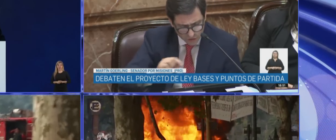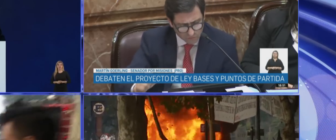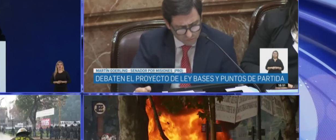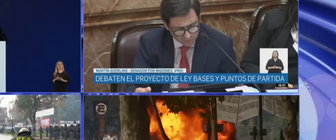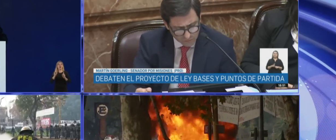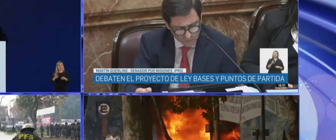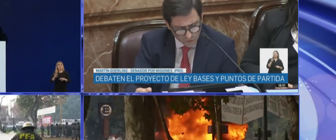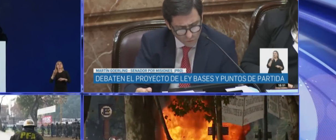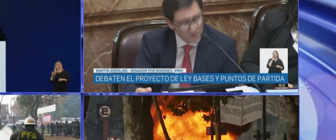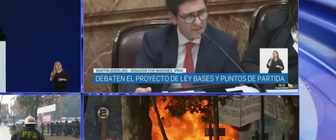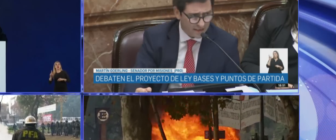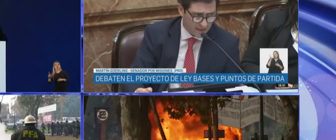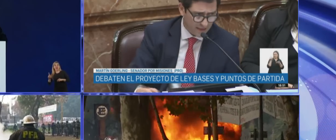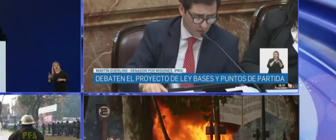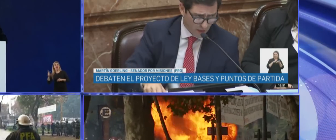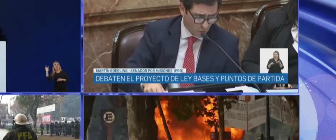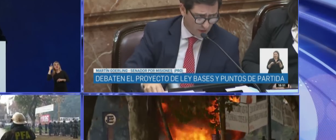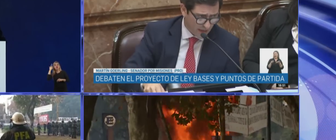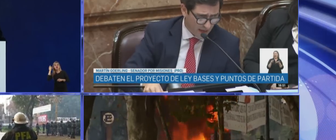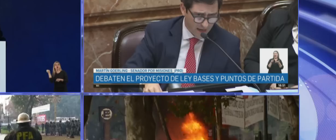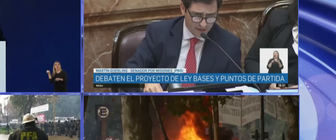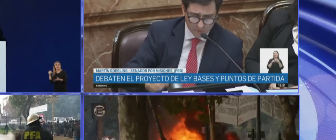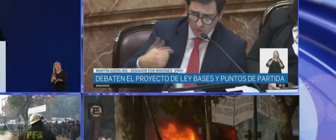pasivos remunerados por 18 billones de pesos.